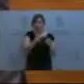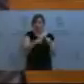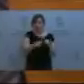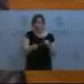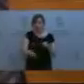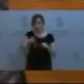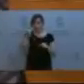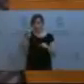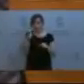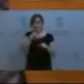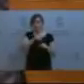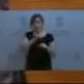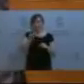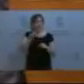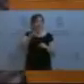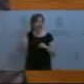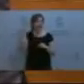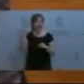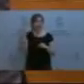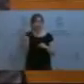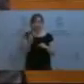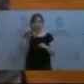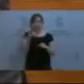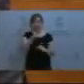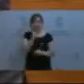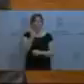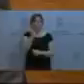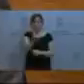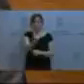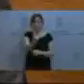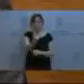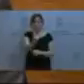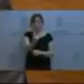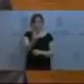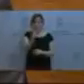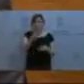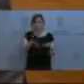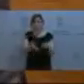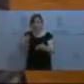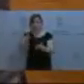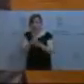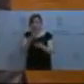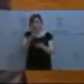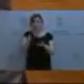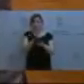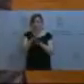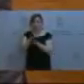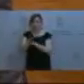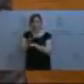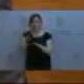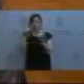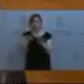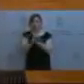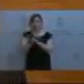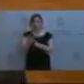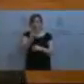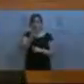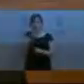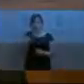que deberíamos estar orgullosos. Y yo se lo digo a vosotros, le apoyaremos si toman otra senda, dejan la senda del parche y de una vez se lo toman en serio.